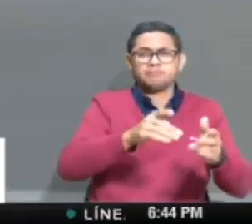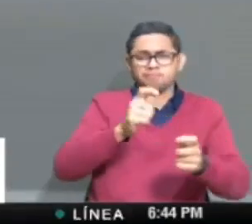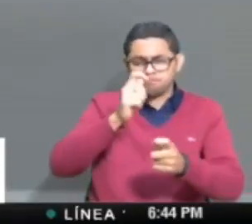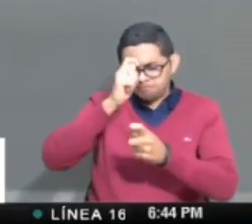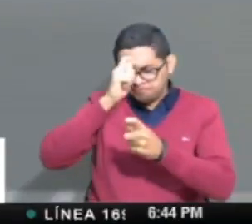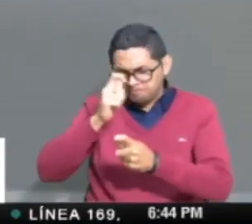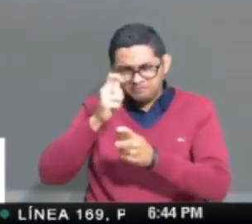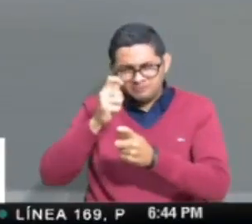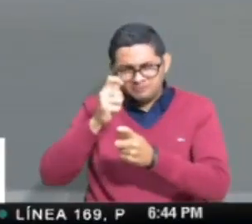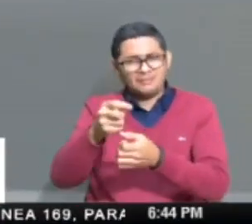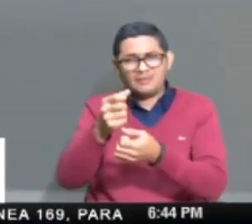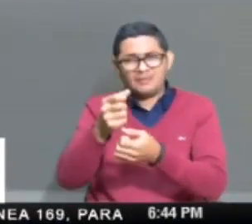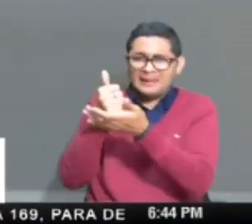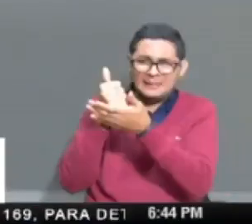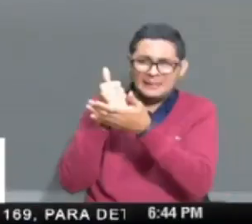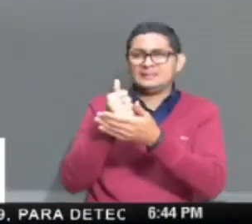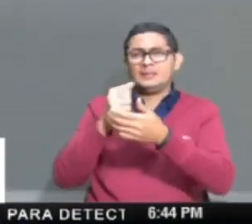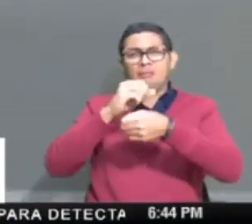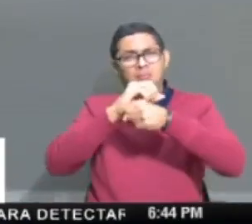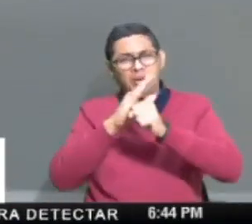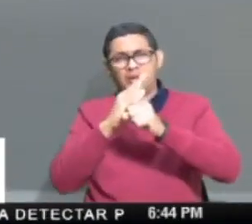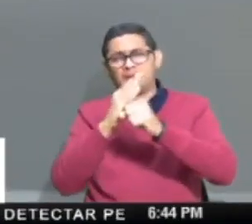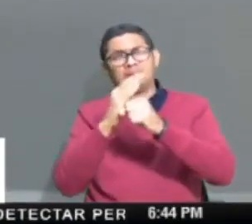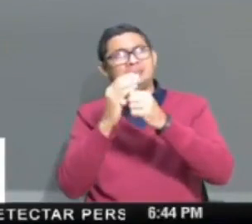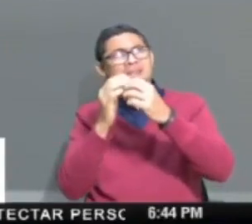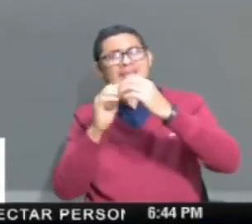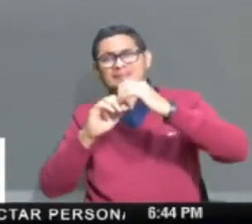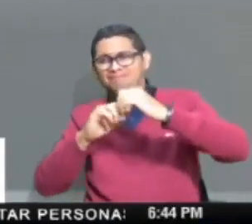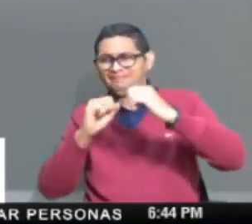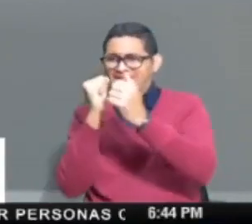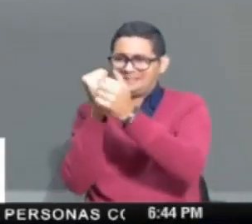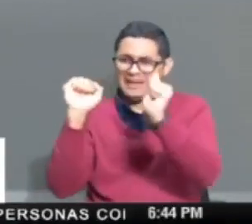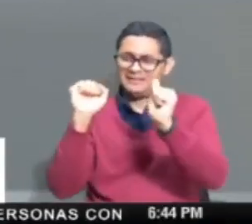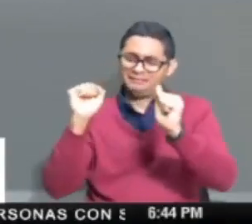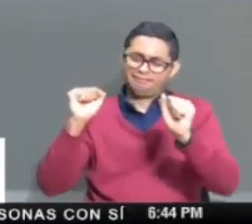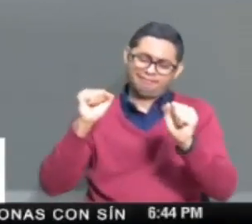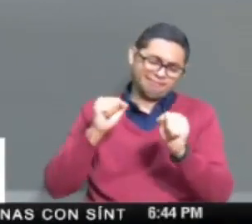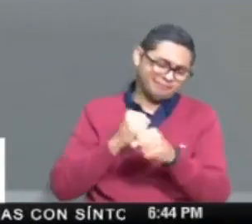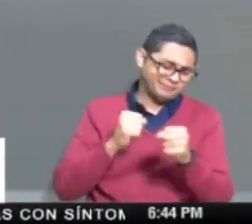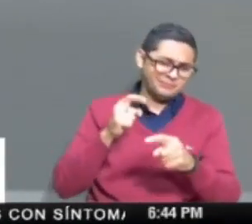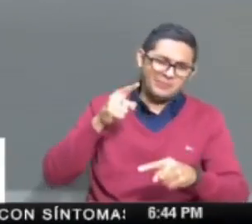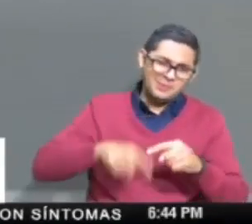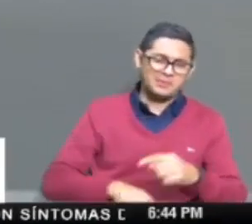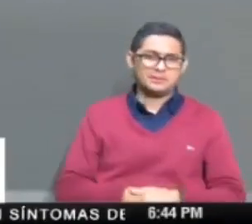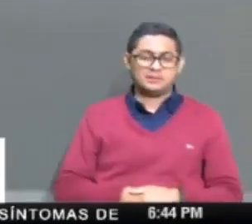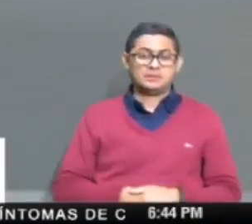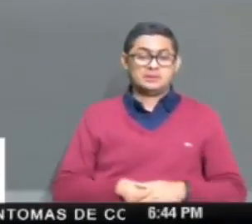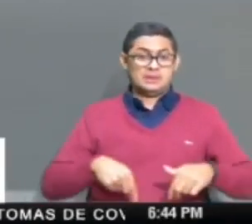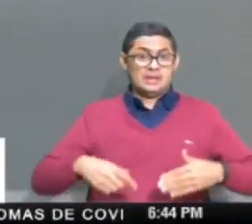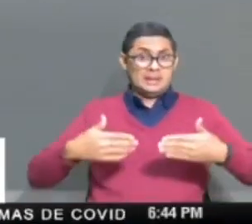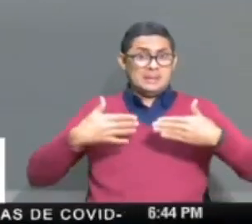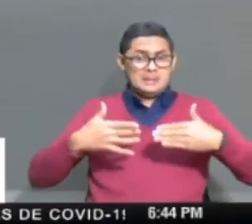logramos salvar de la guerra de esta enfermedad despiadada nuestra patria siente el dolor